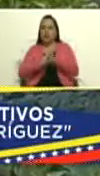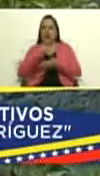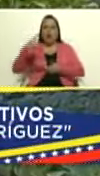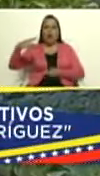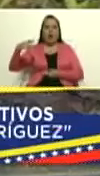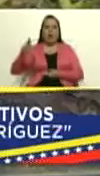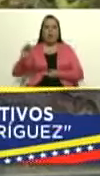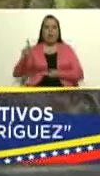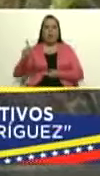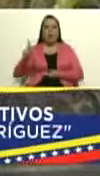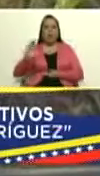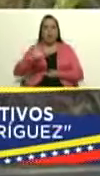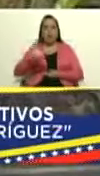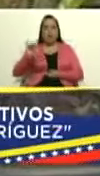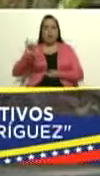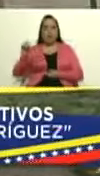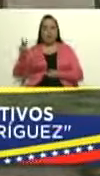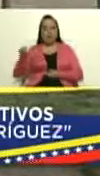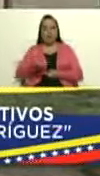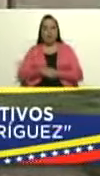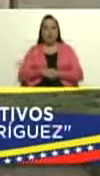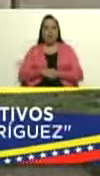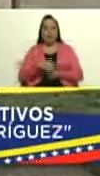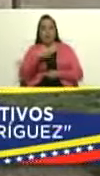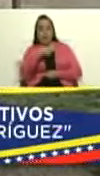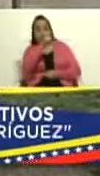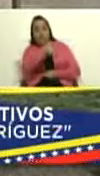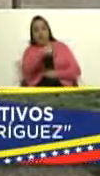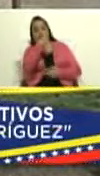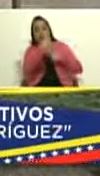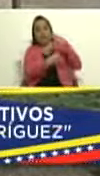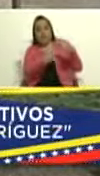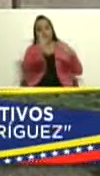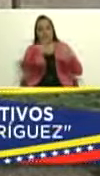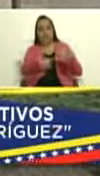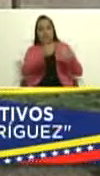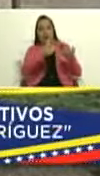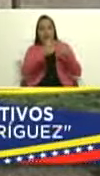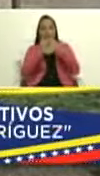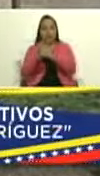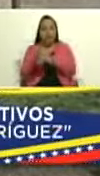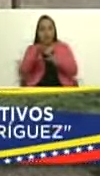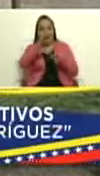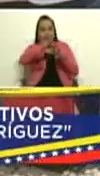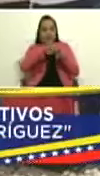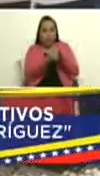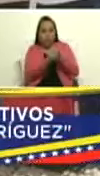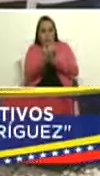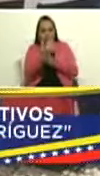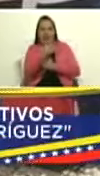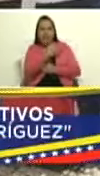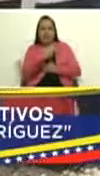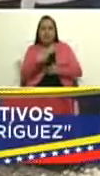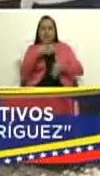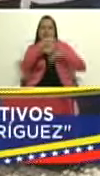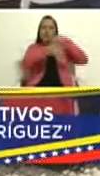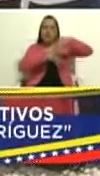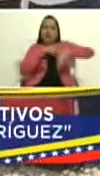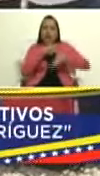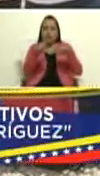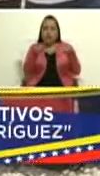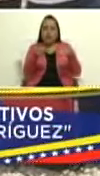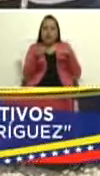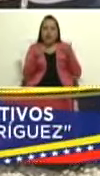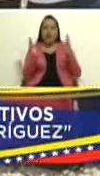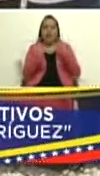de las representantes de los productores de esta localidad. Debemos dar a conocer que estamos recibiendo esta casa